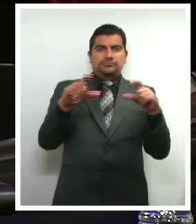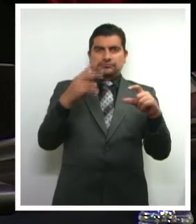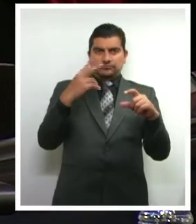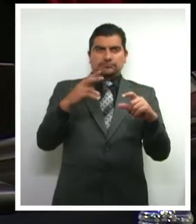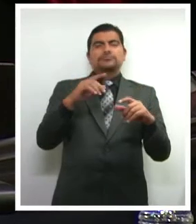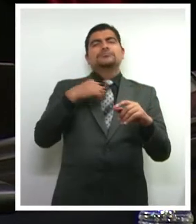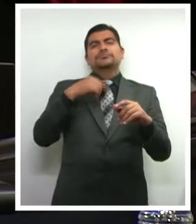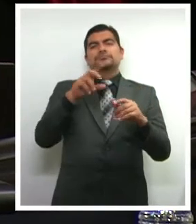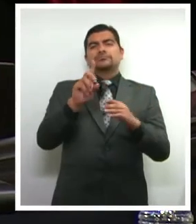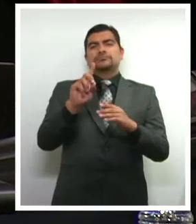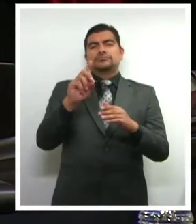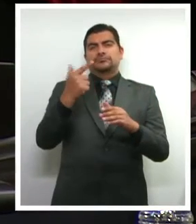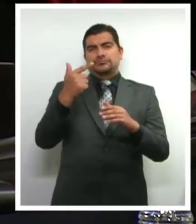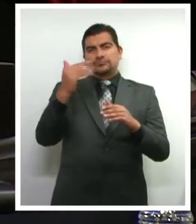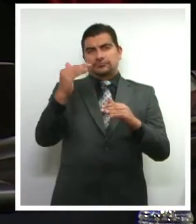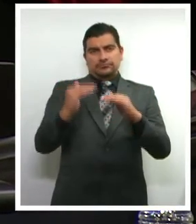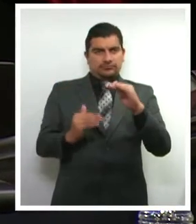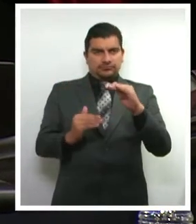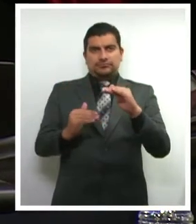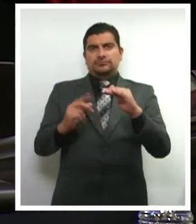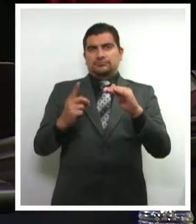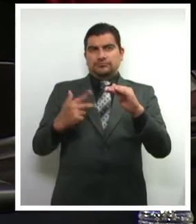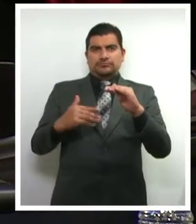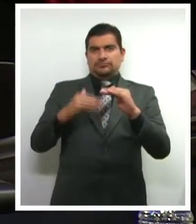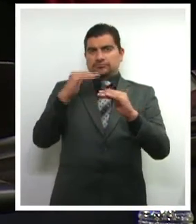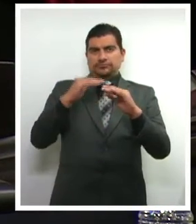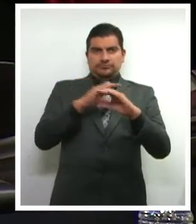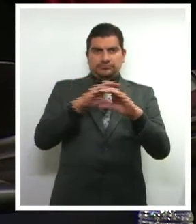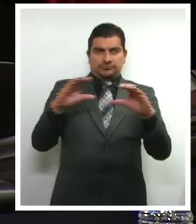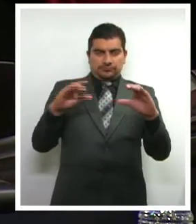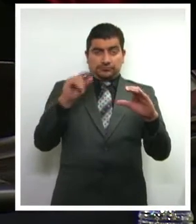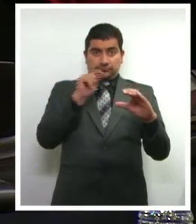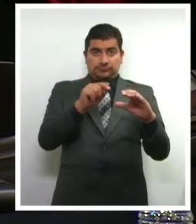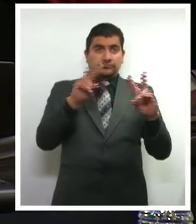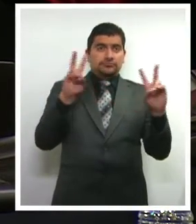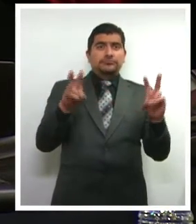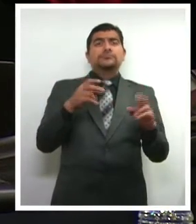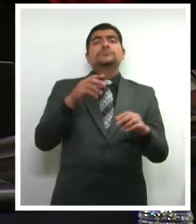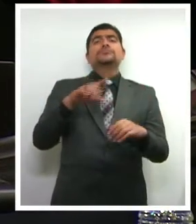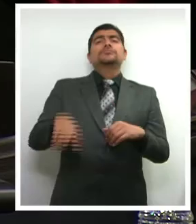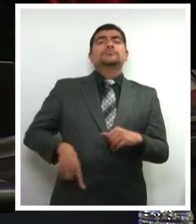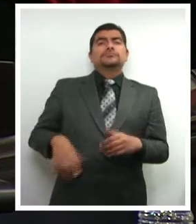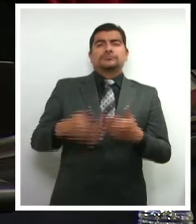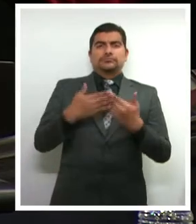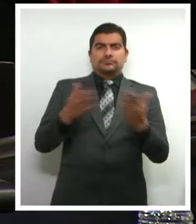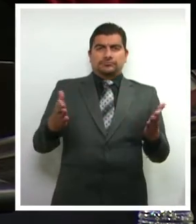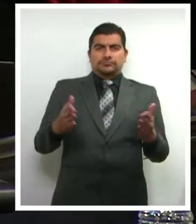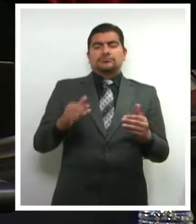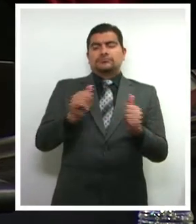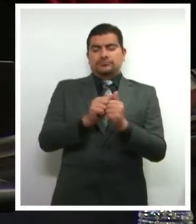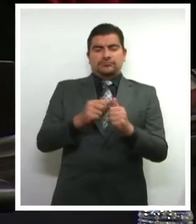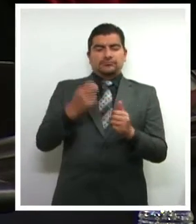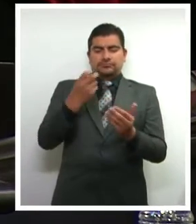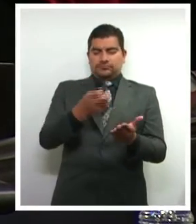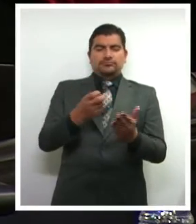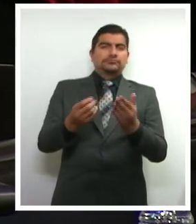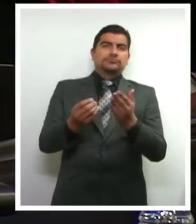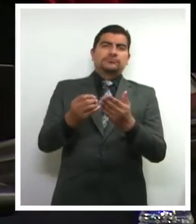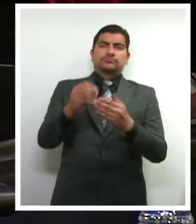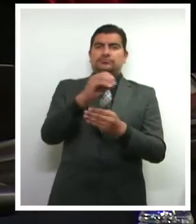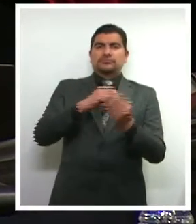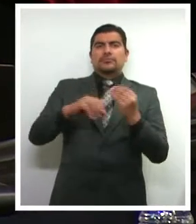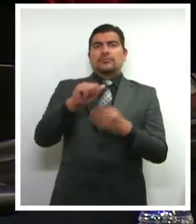artículo 37 y antes del artículo 38, titulado del gobierno abierto, con un artículo